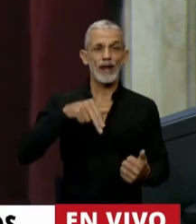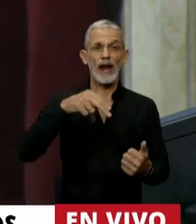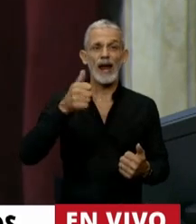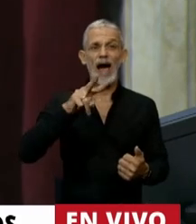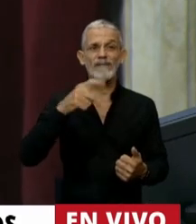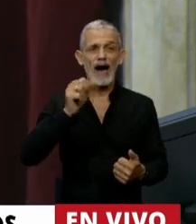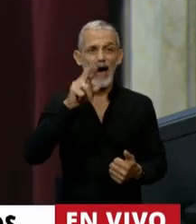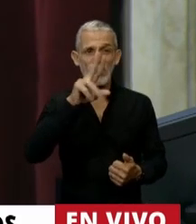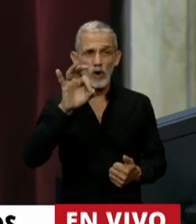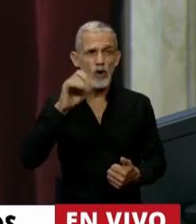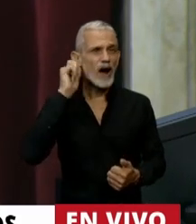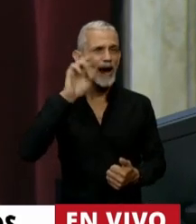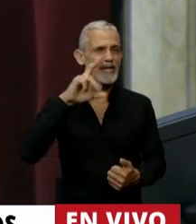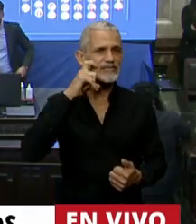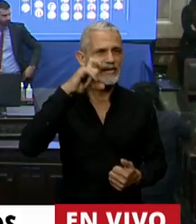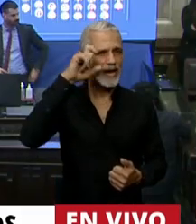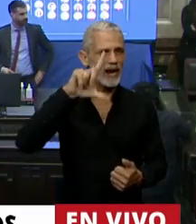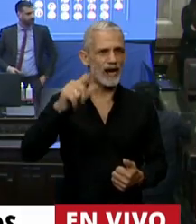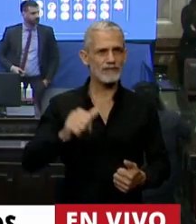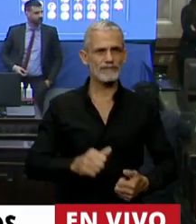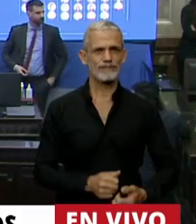Navarro Graciela.